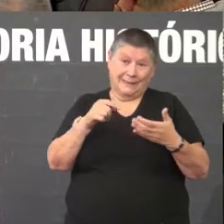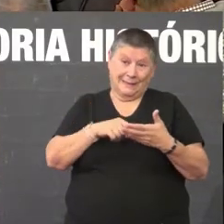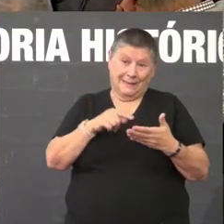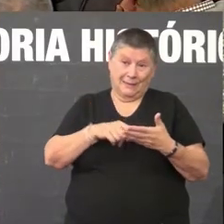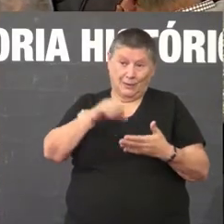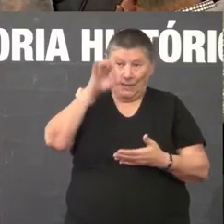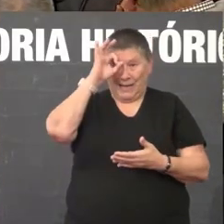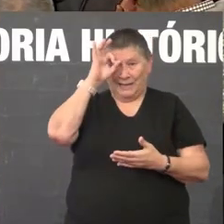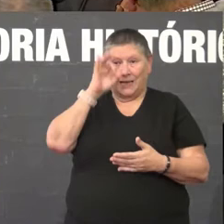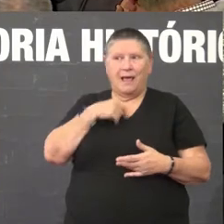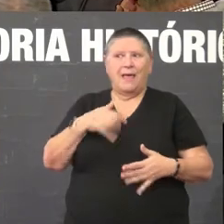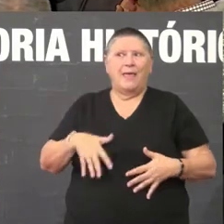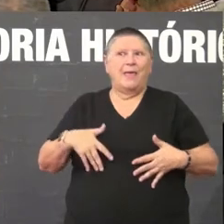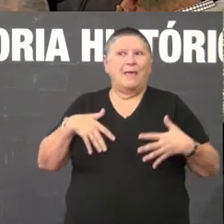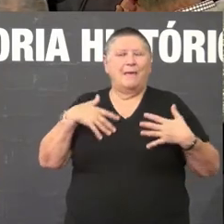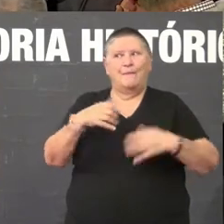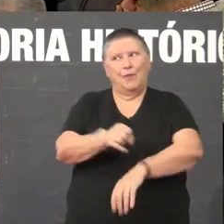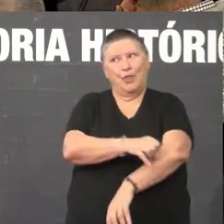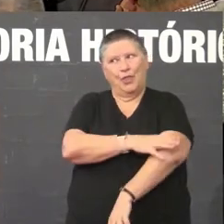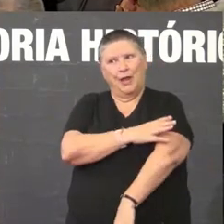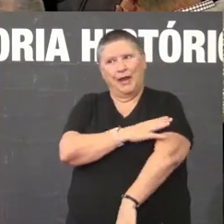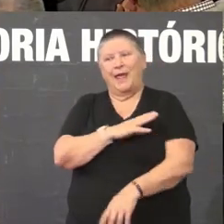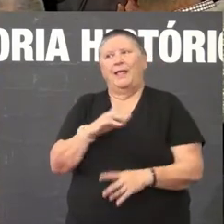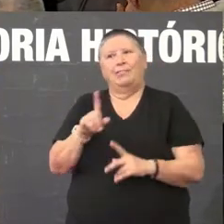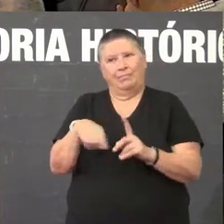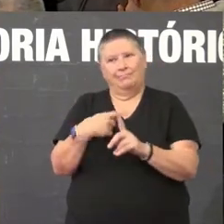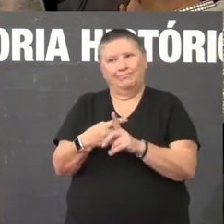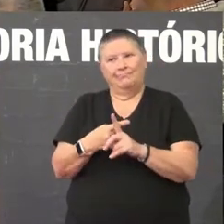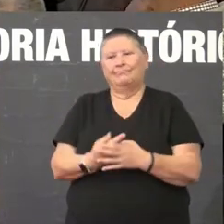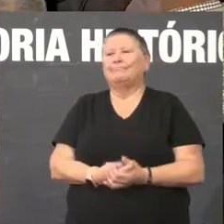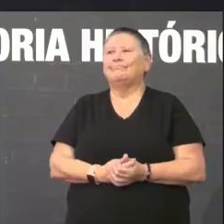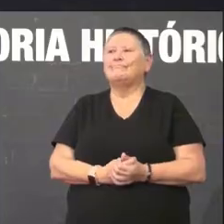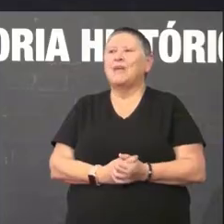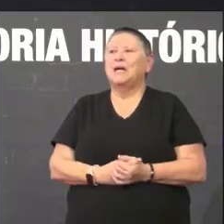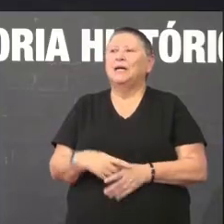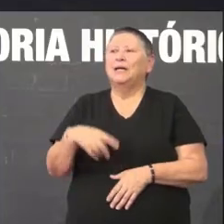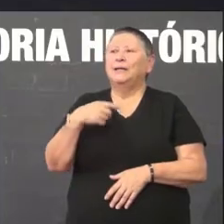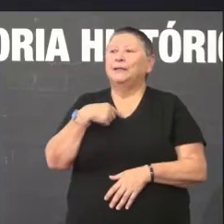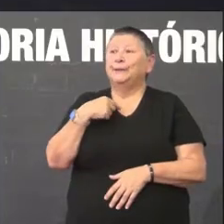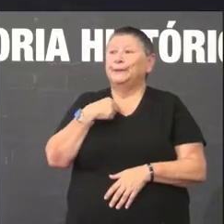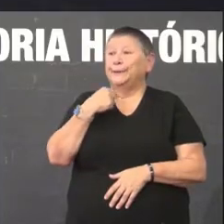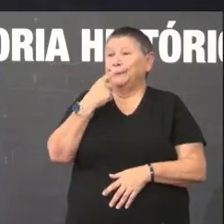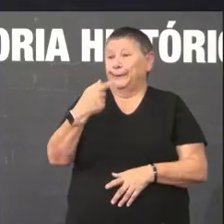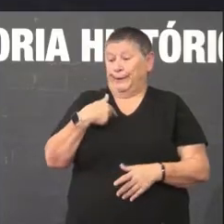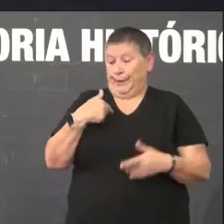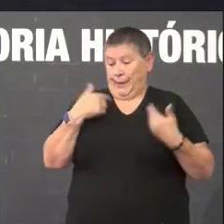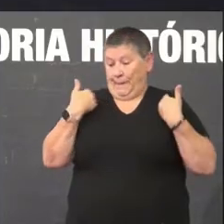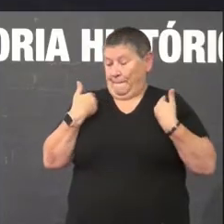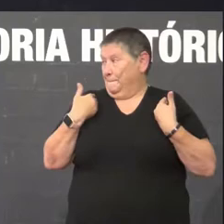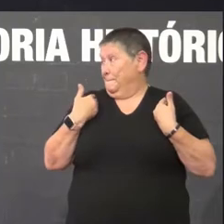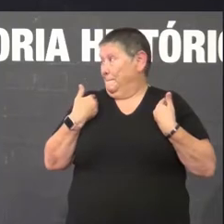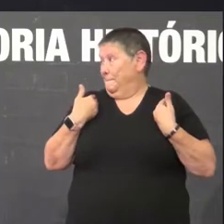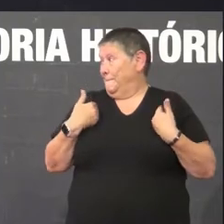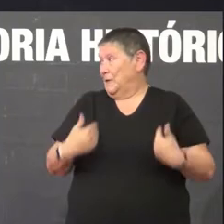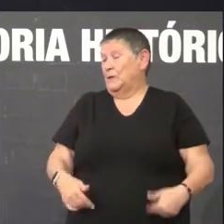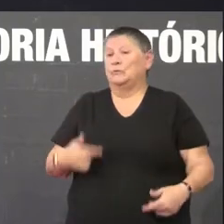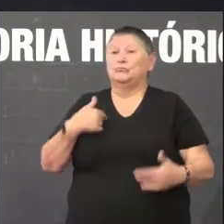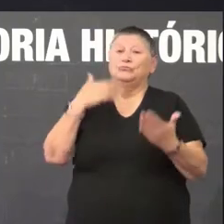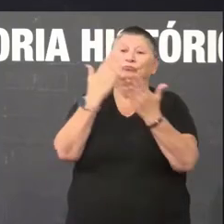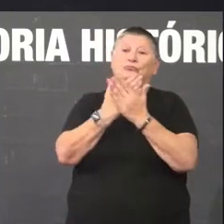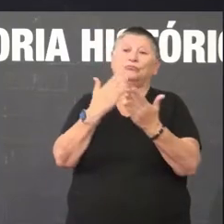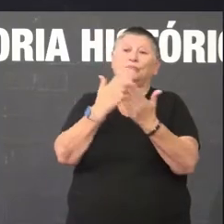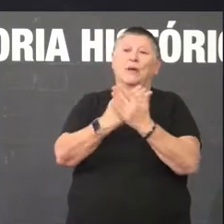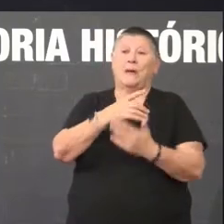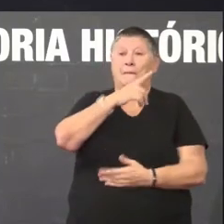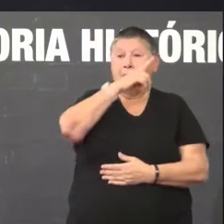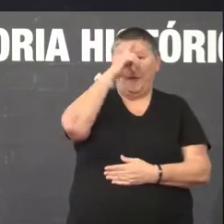é emocionante ademais, decir que, vamos a ver, eu persoalmente, desde os meus estudos en Madrid, porque non podíamos